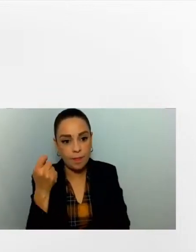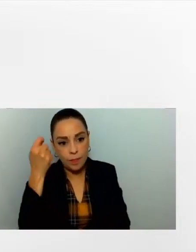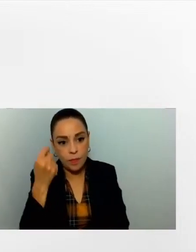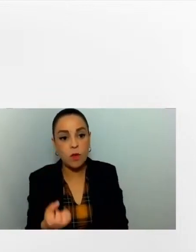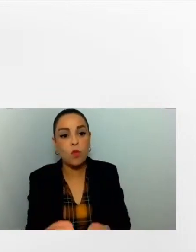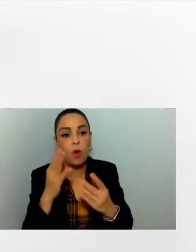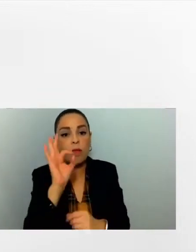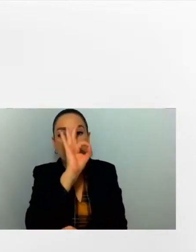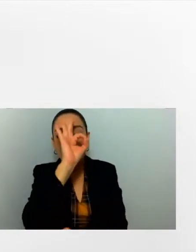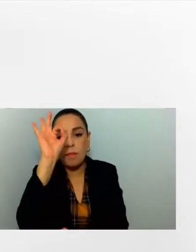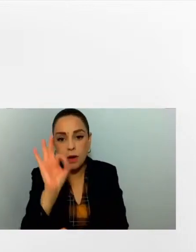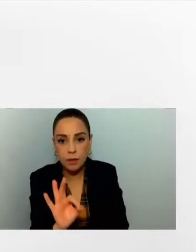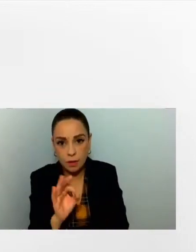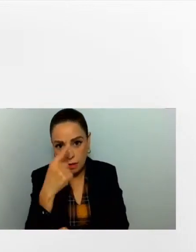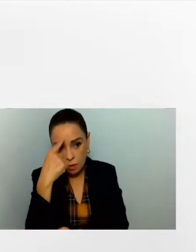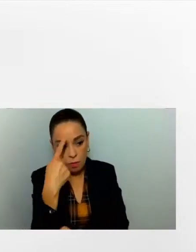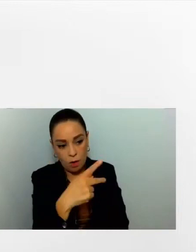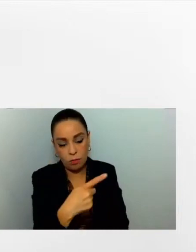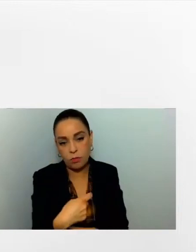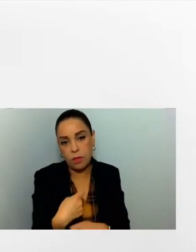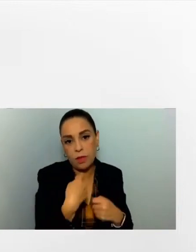fijar para los alimentos.